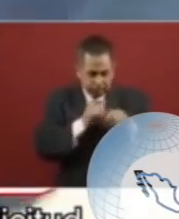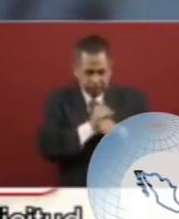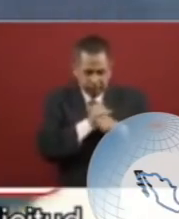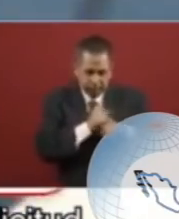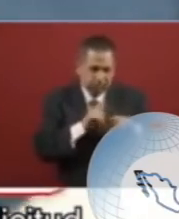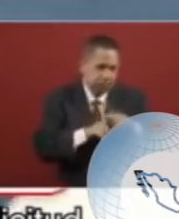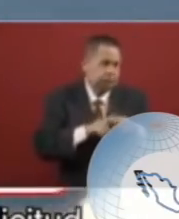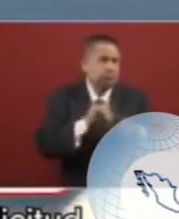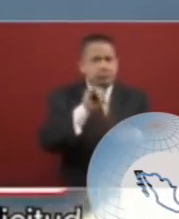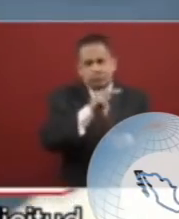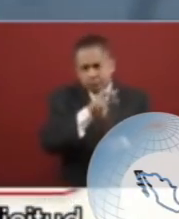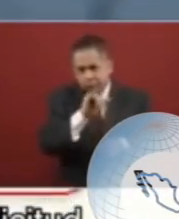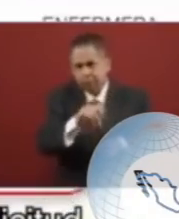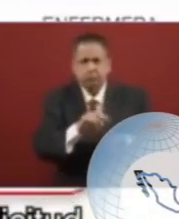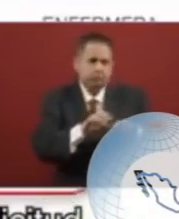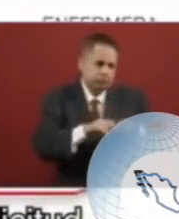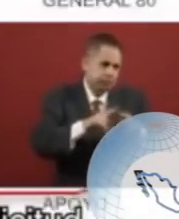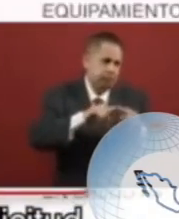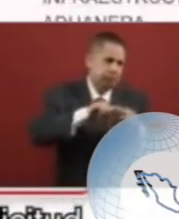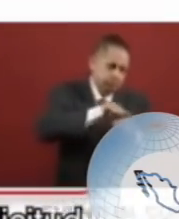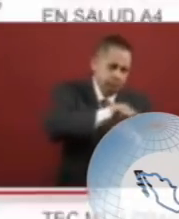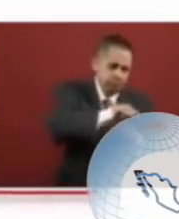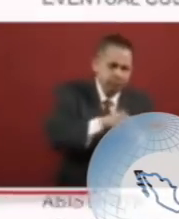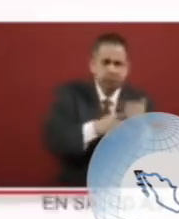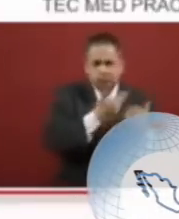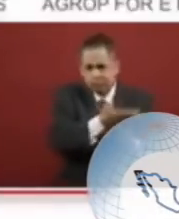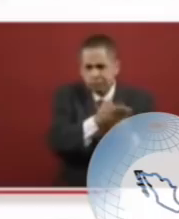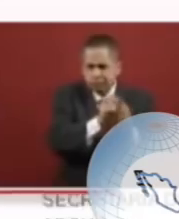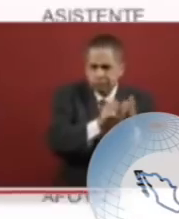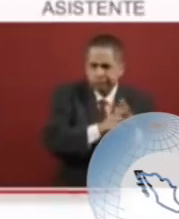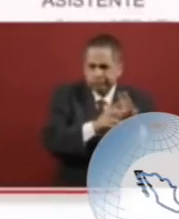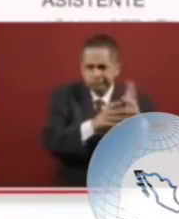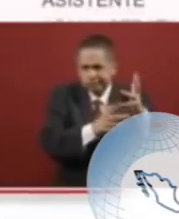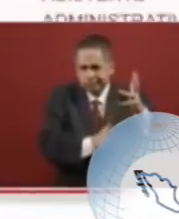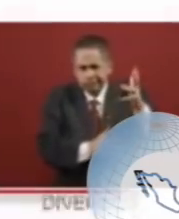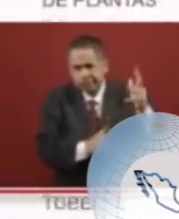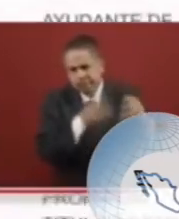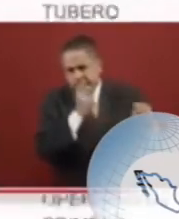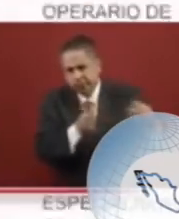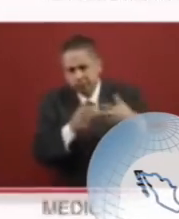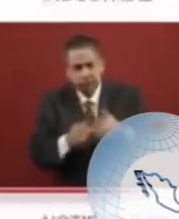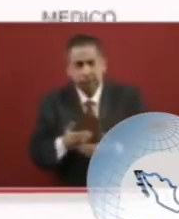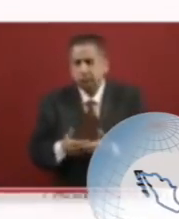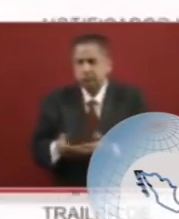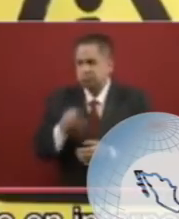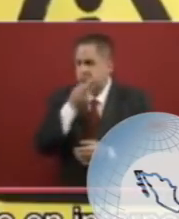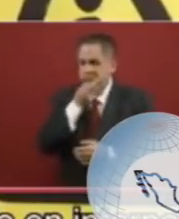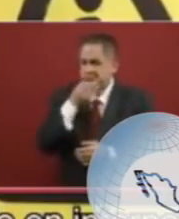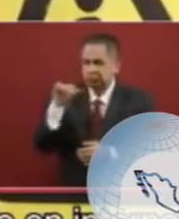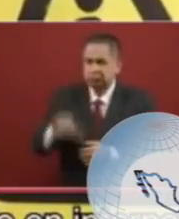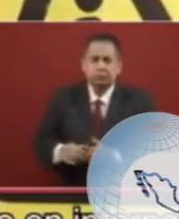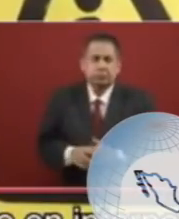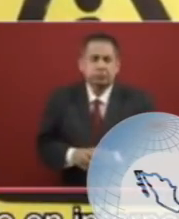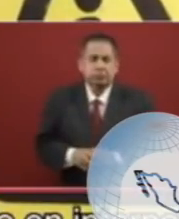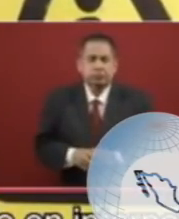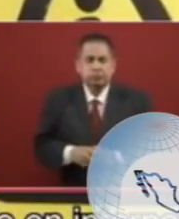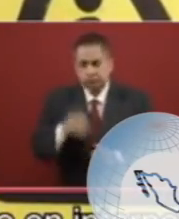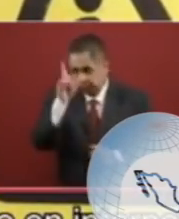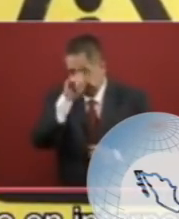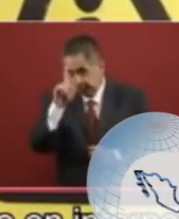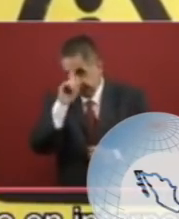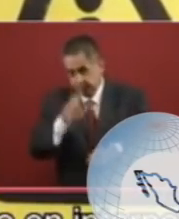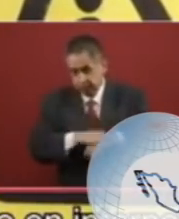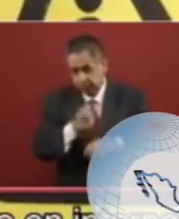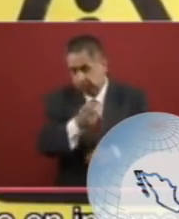entrar al portal de transparencia y hacer tu solicitud y muchas veces la información no te llegaba. Y aquí es al instante. Yo recomiendo esta página para